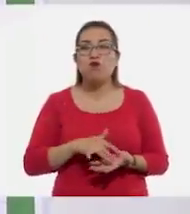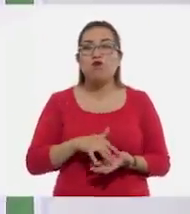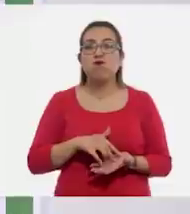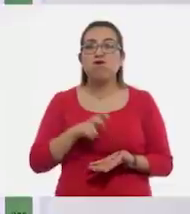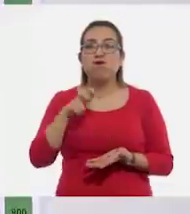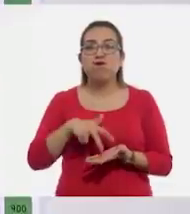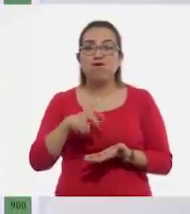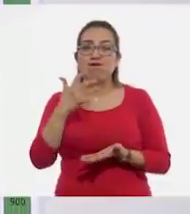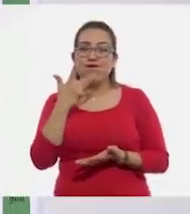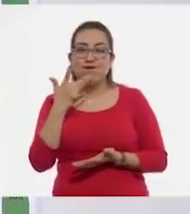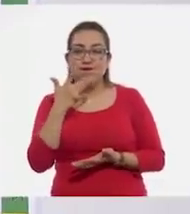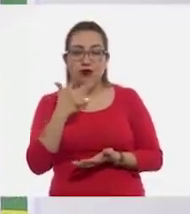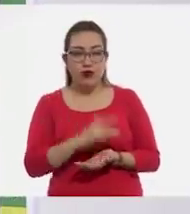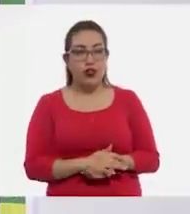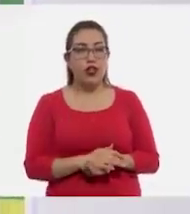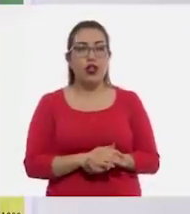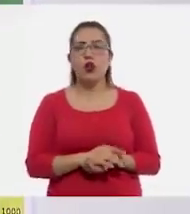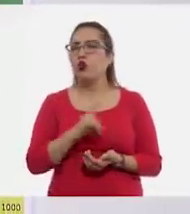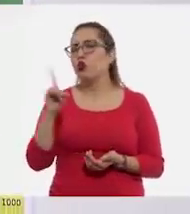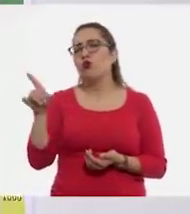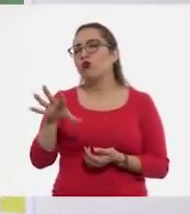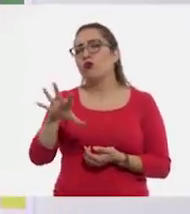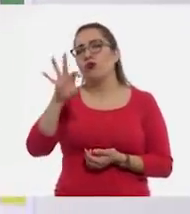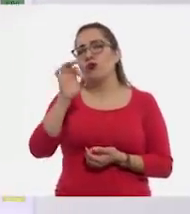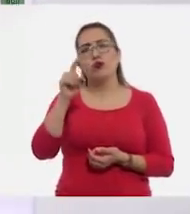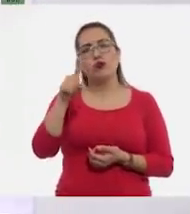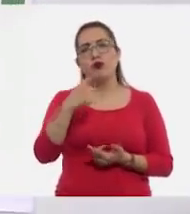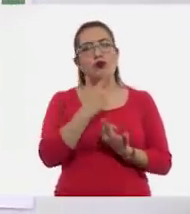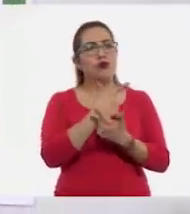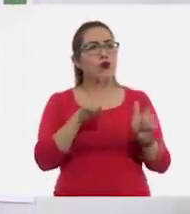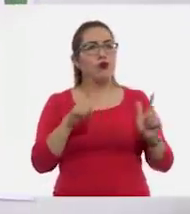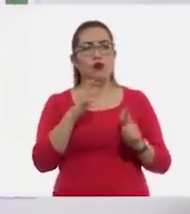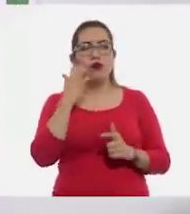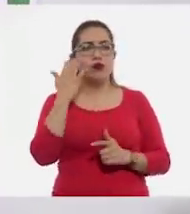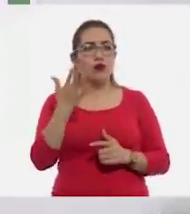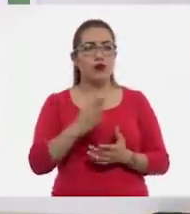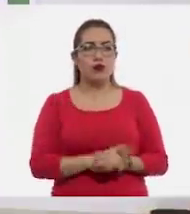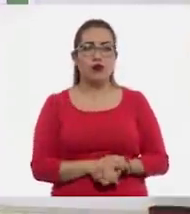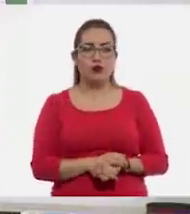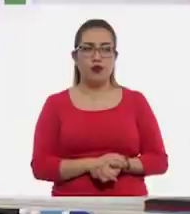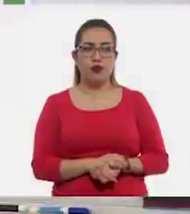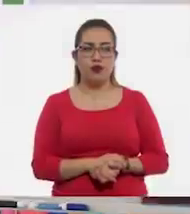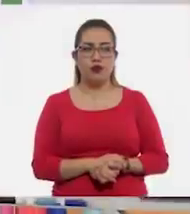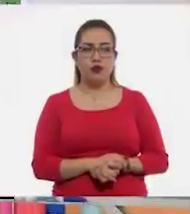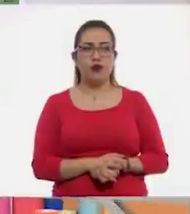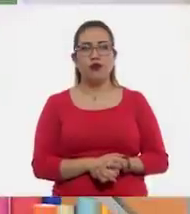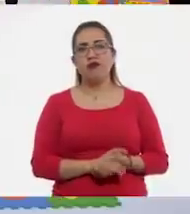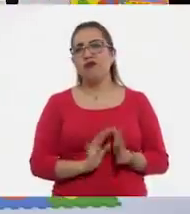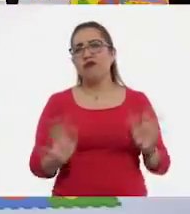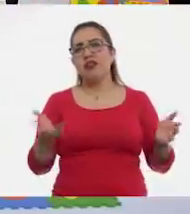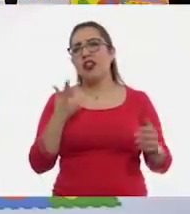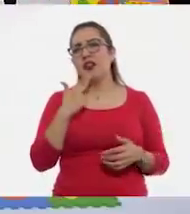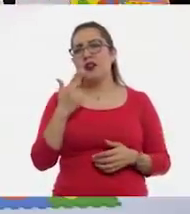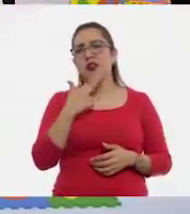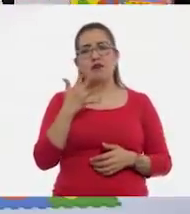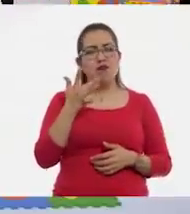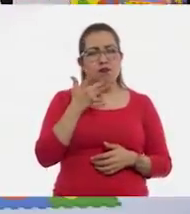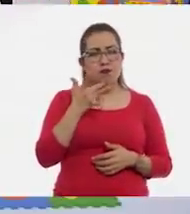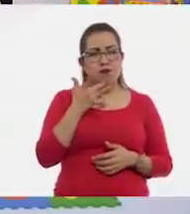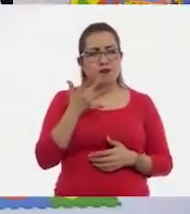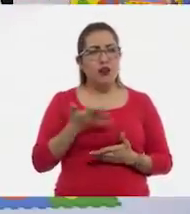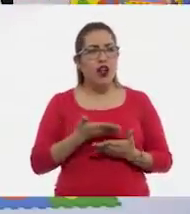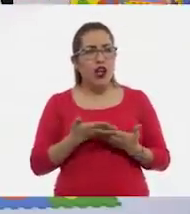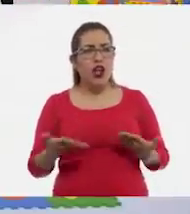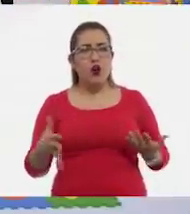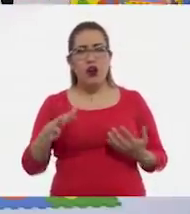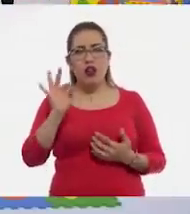es, vamos a jugar. Tú vas a escoger alguno de esos animales, ¿cuál quieres? Pues mira, como ya utilicé a la rana, ahora voy a utilizar al